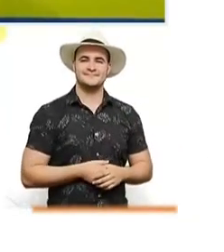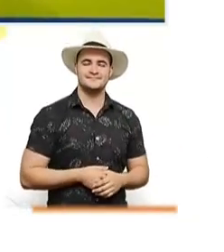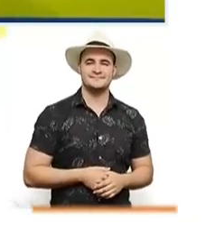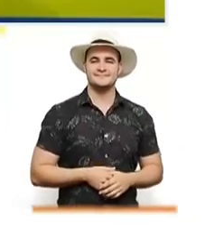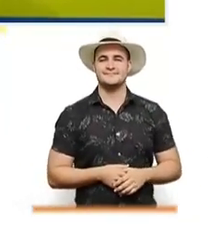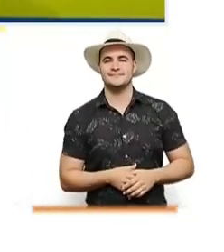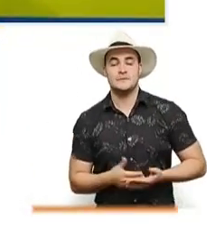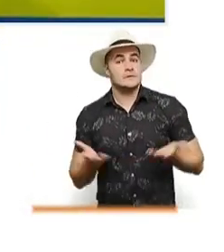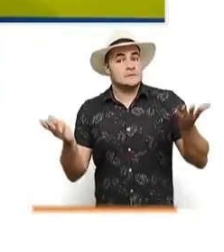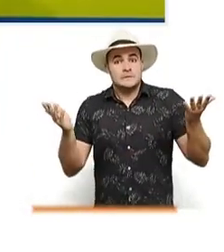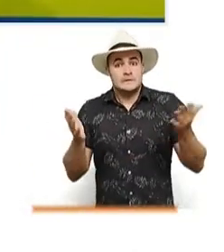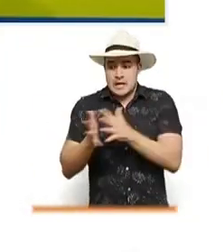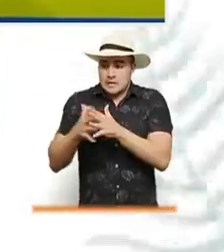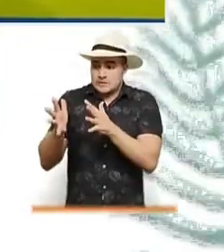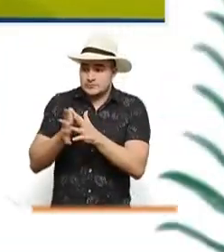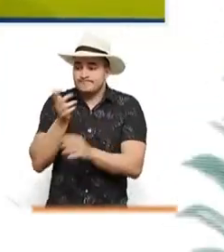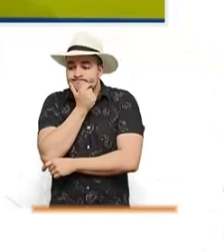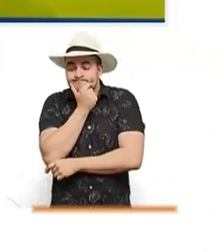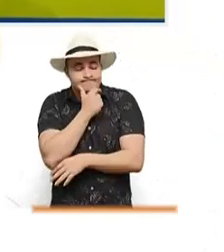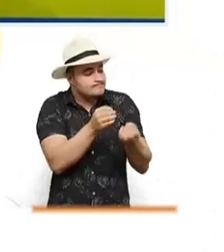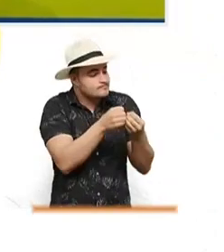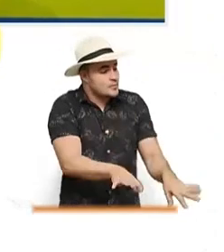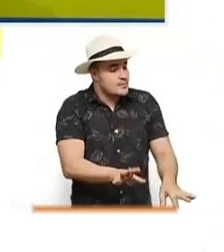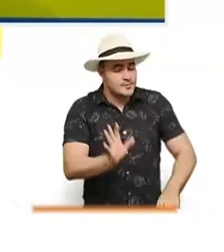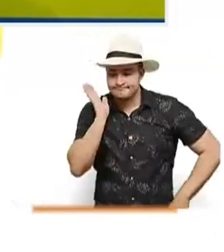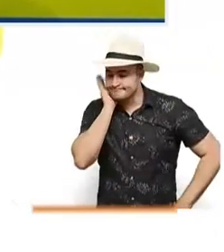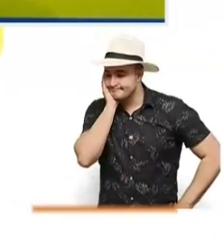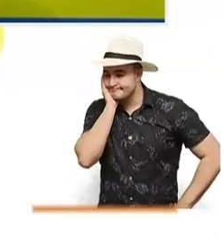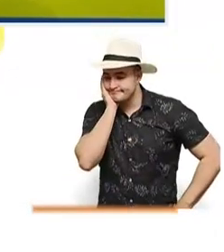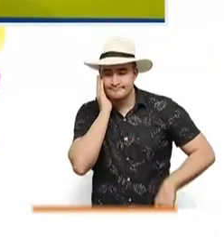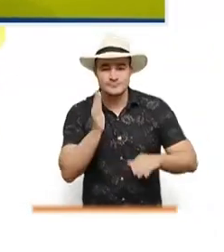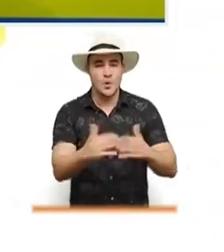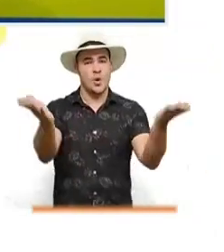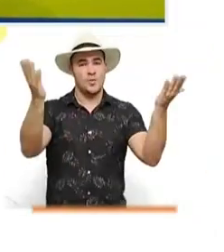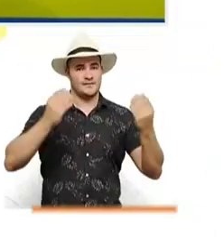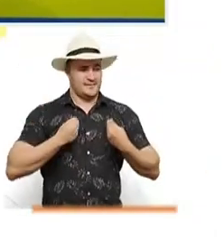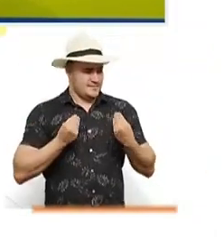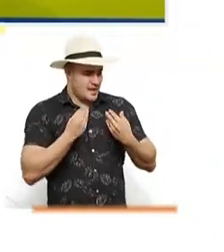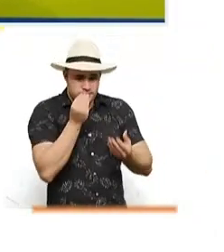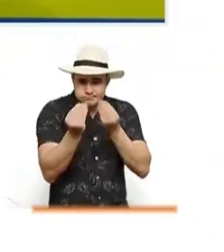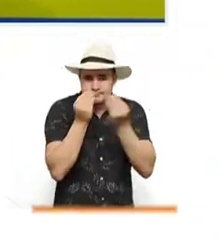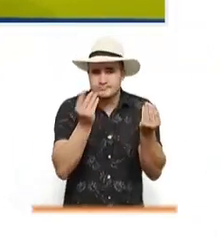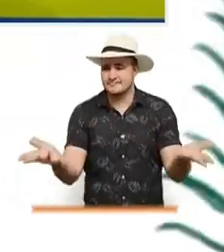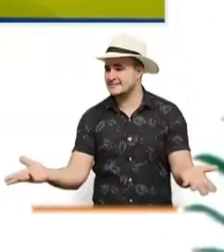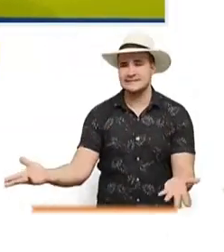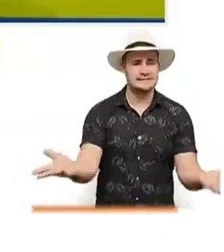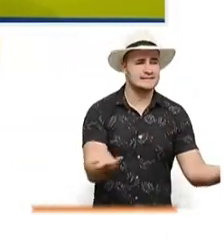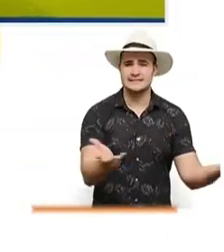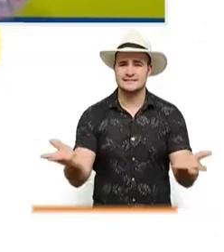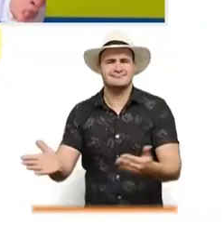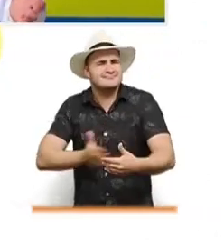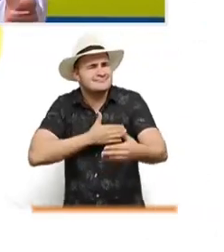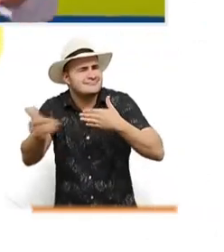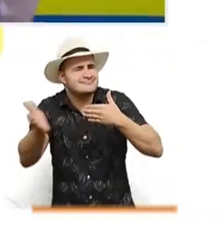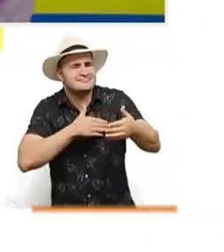Si solo hay arroz con huevo para salvar nuestra vida, no importa cuánto